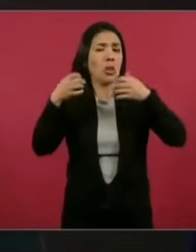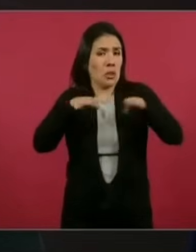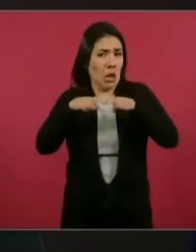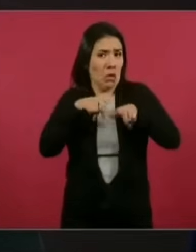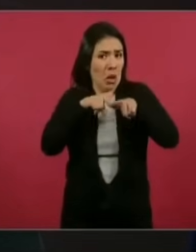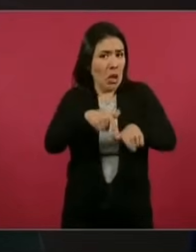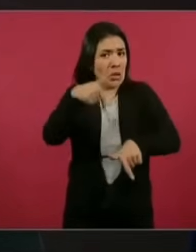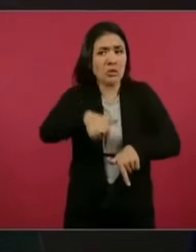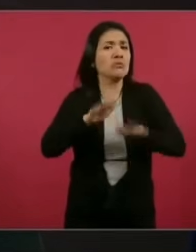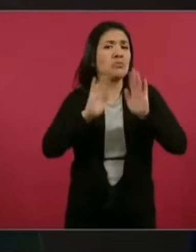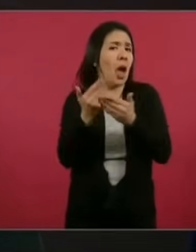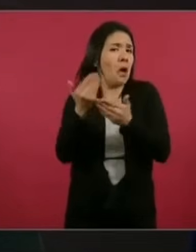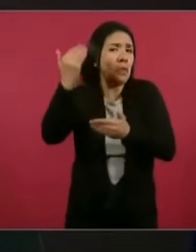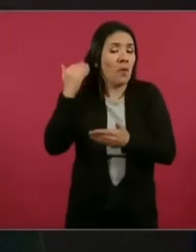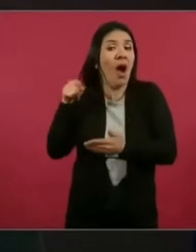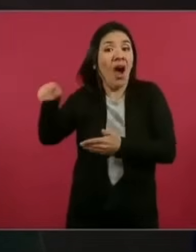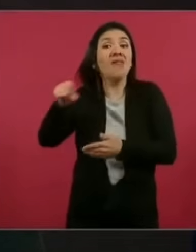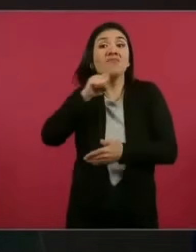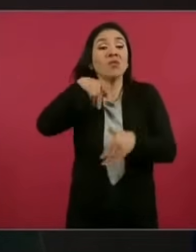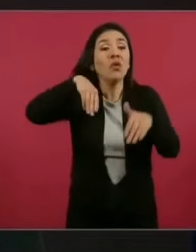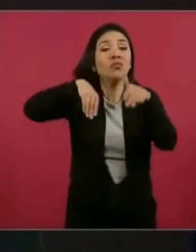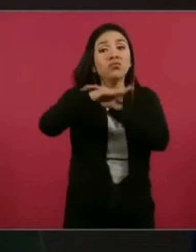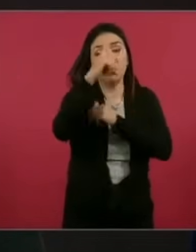extraer ilegalmente estos documentos.